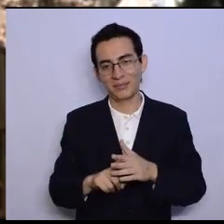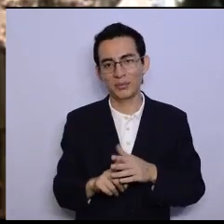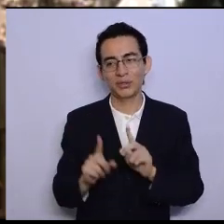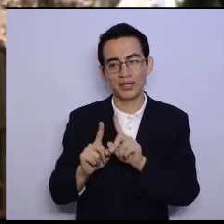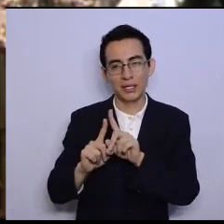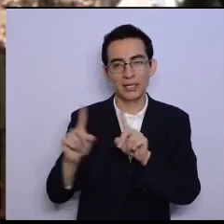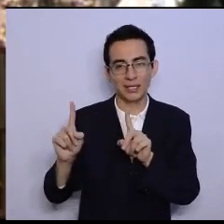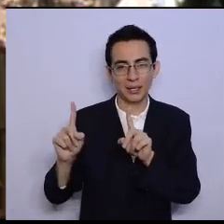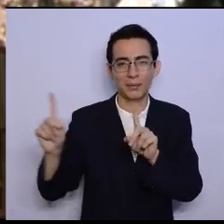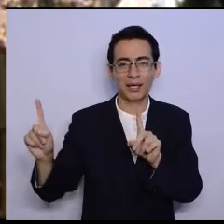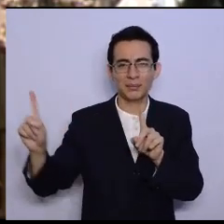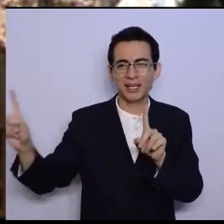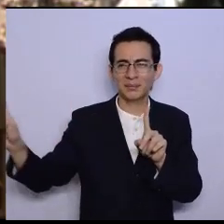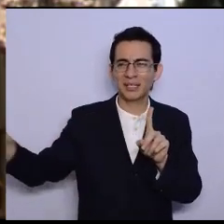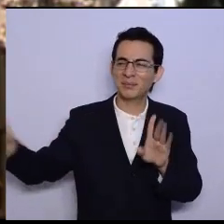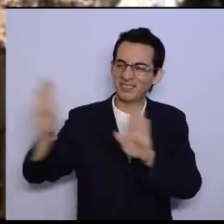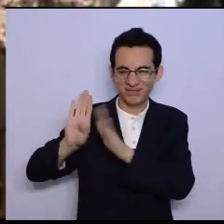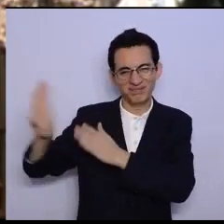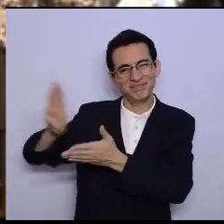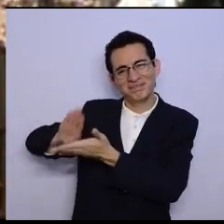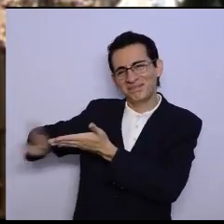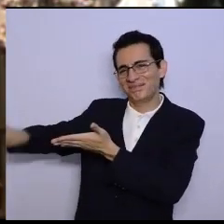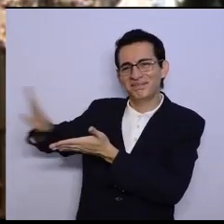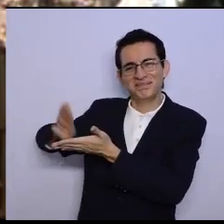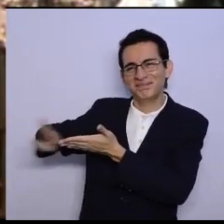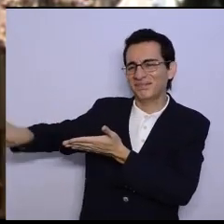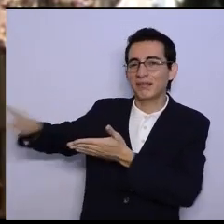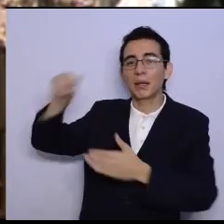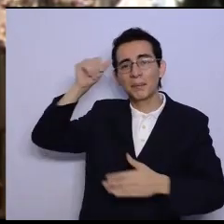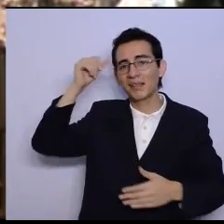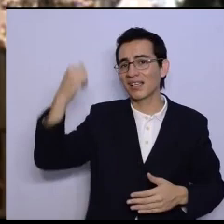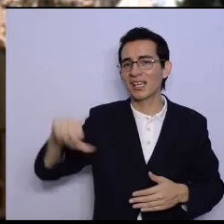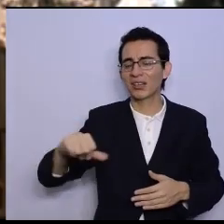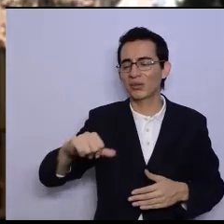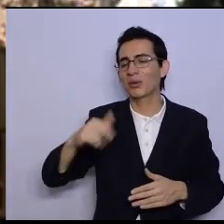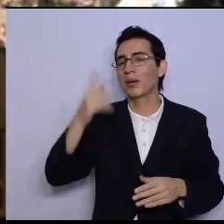hasta que Cristo venga o te mueras, ¿sí?